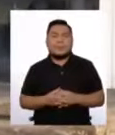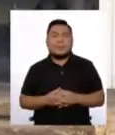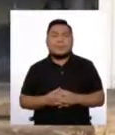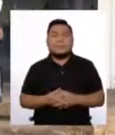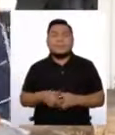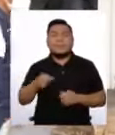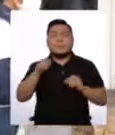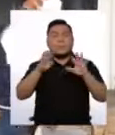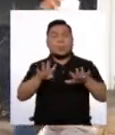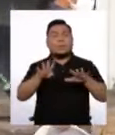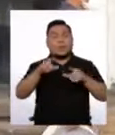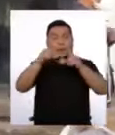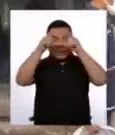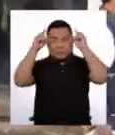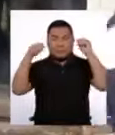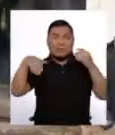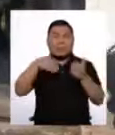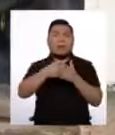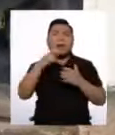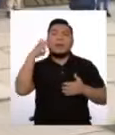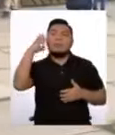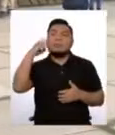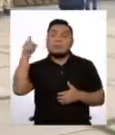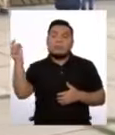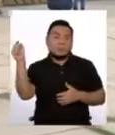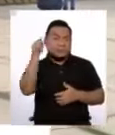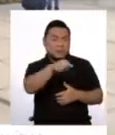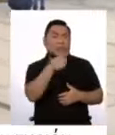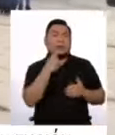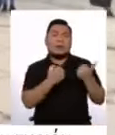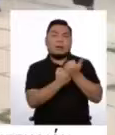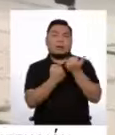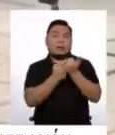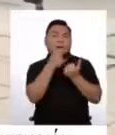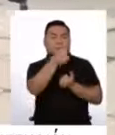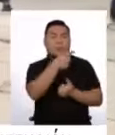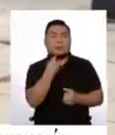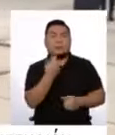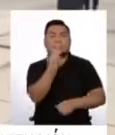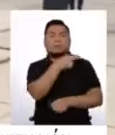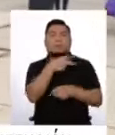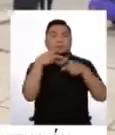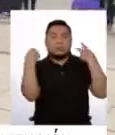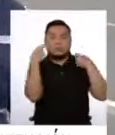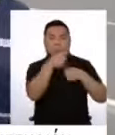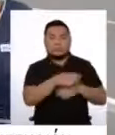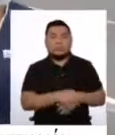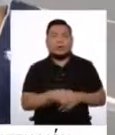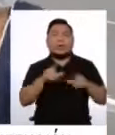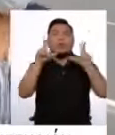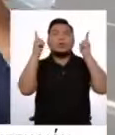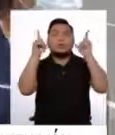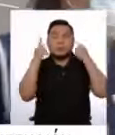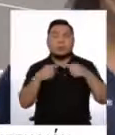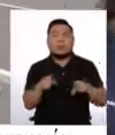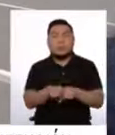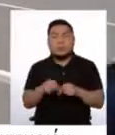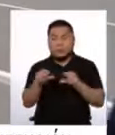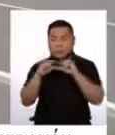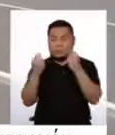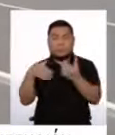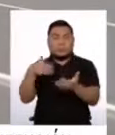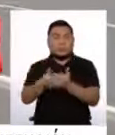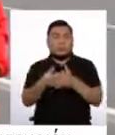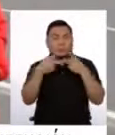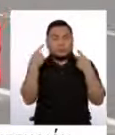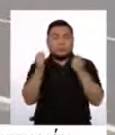Nueve enfermeros que llegaron desde Puno reforzarán la atención de los pacientes de COVID-19 en la región Loreto. El grupo llegó a Iquitos junto a la